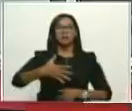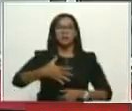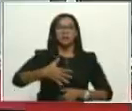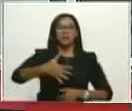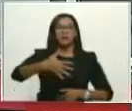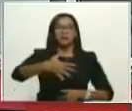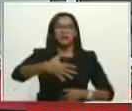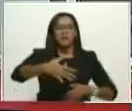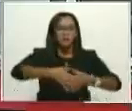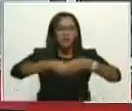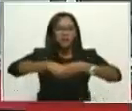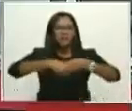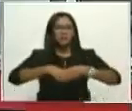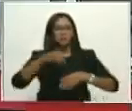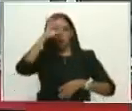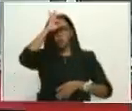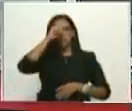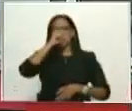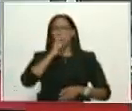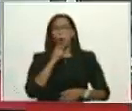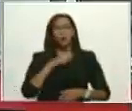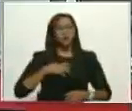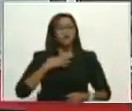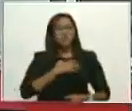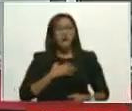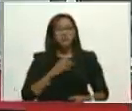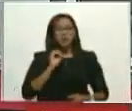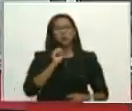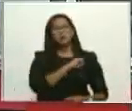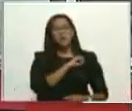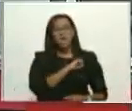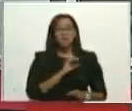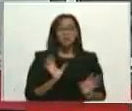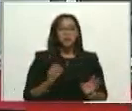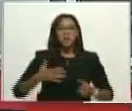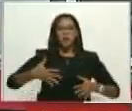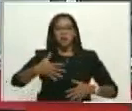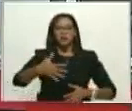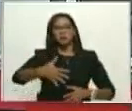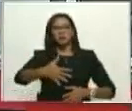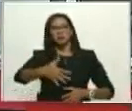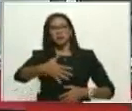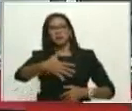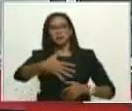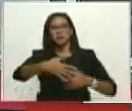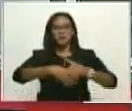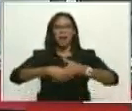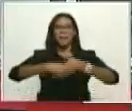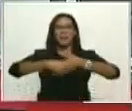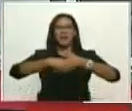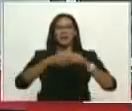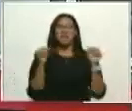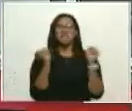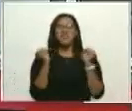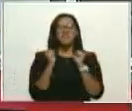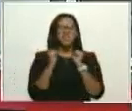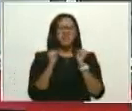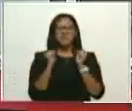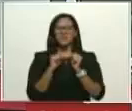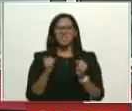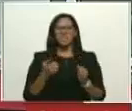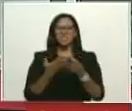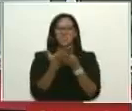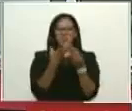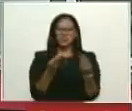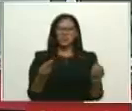el cuerpo. Yo no sé si es de odio, de rabia o de miedo, pero él temblaba. La mano estaba fría, fría, helada y